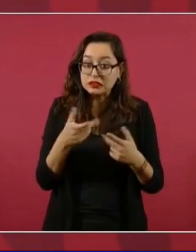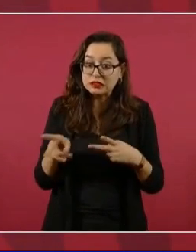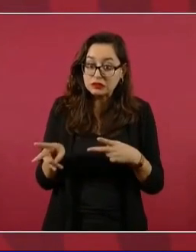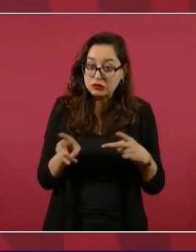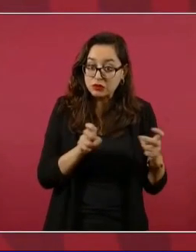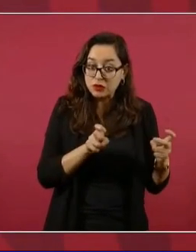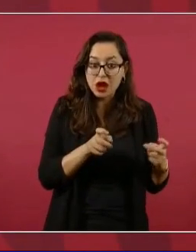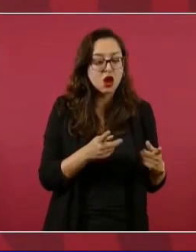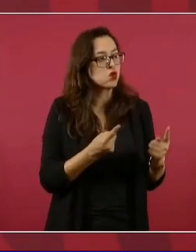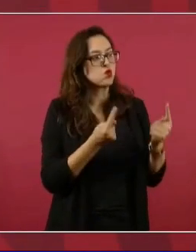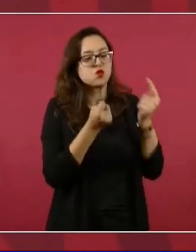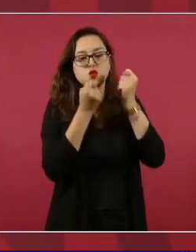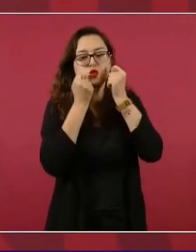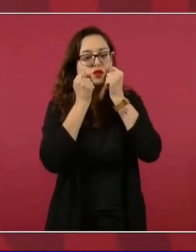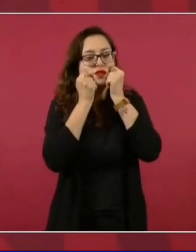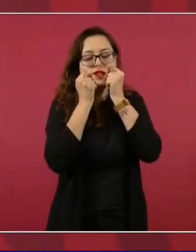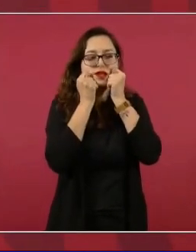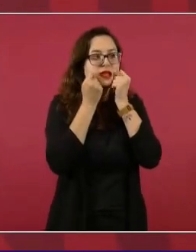es